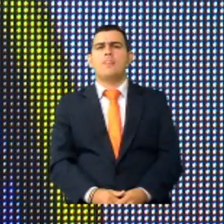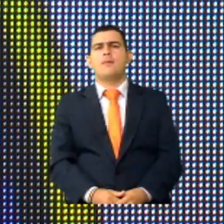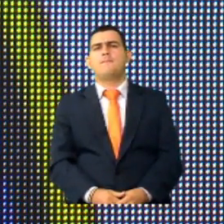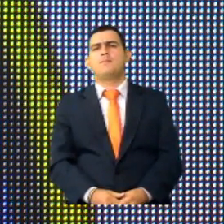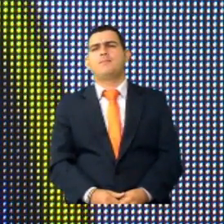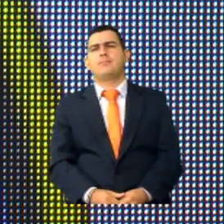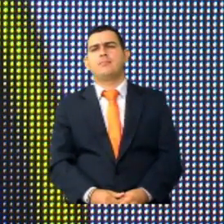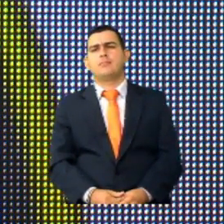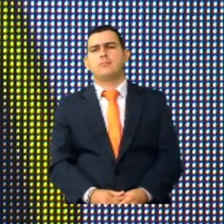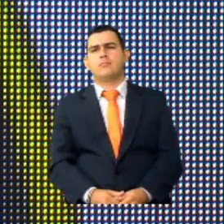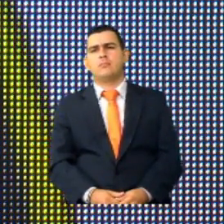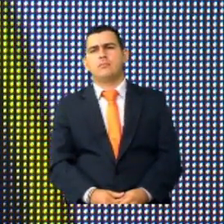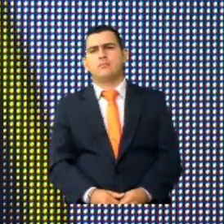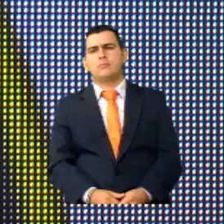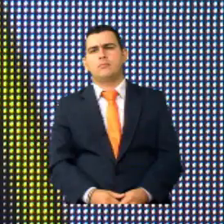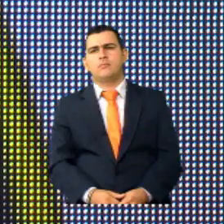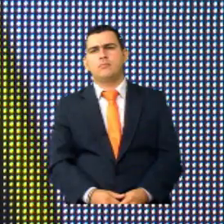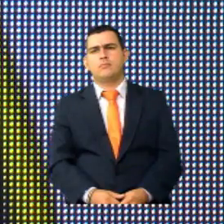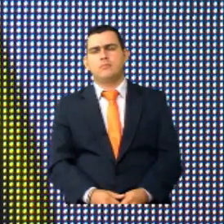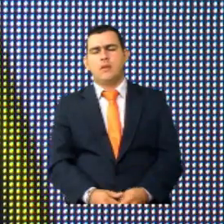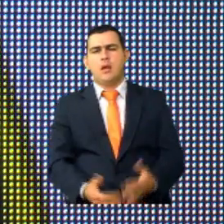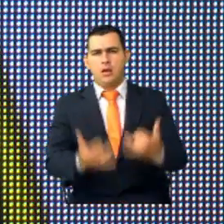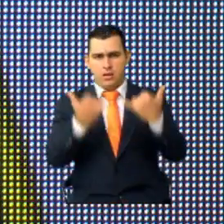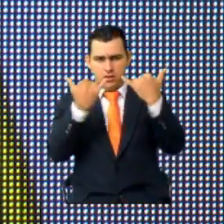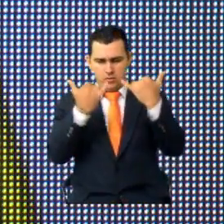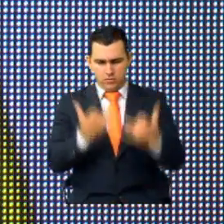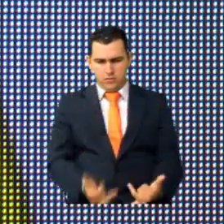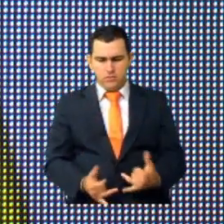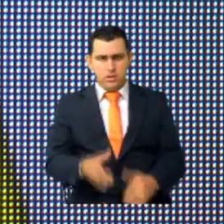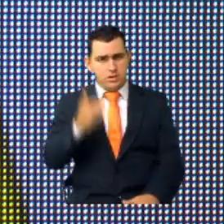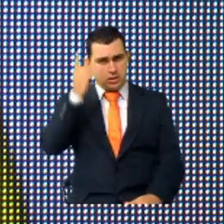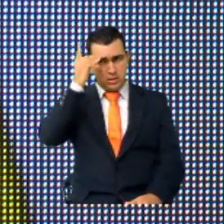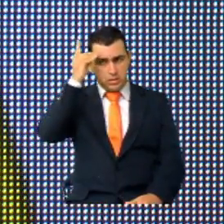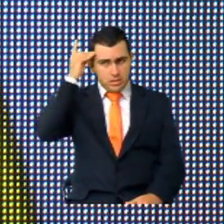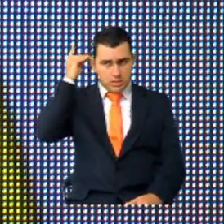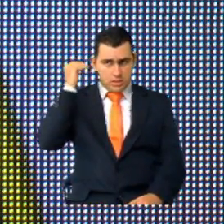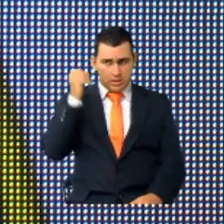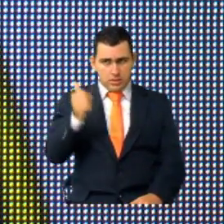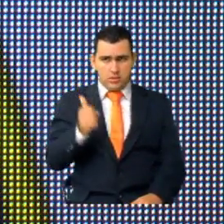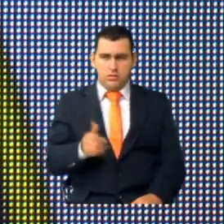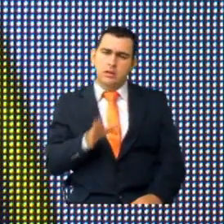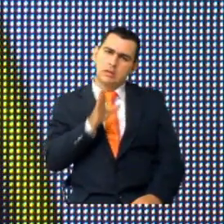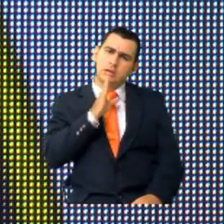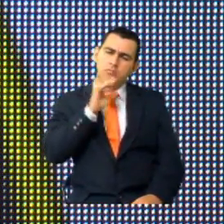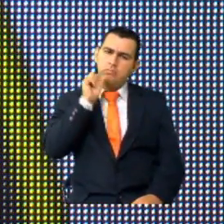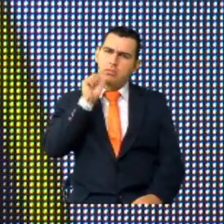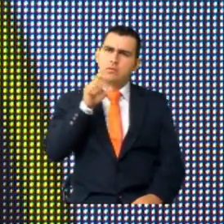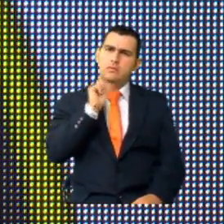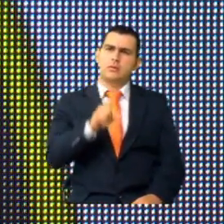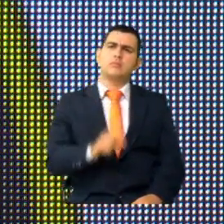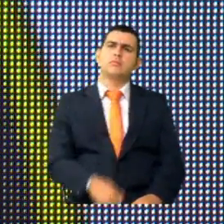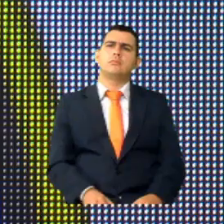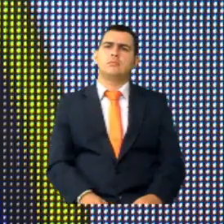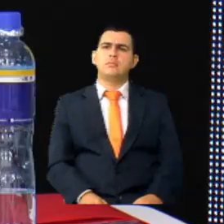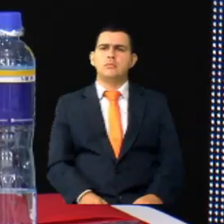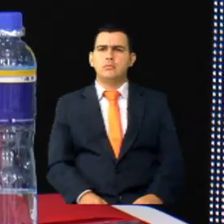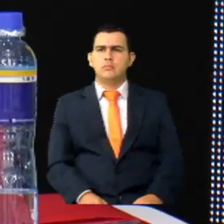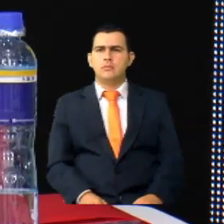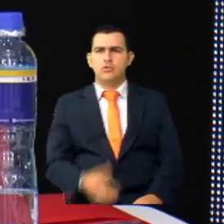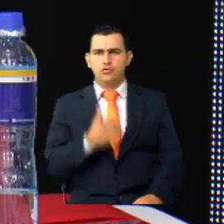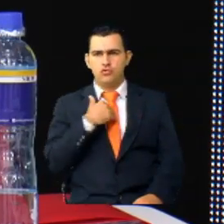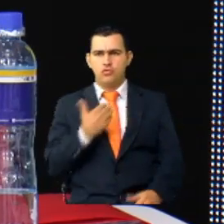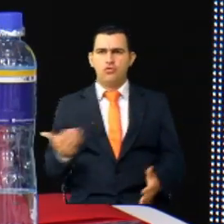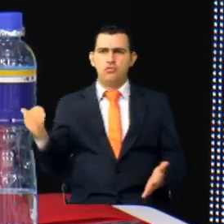Nosotros continuamos aquí con el debate de ideas. La oportunidad es para Darío Echeverry, quien selecciona a quien desea preguntarle. Yo vuelvo y le